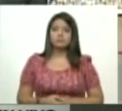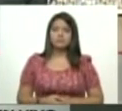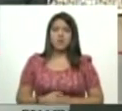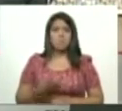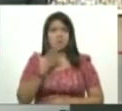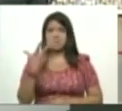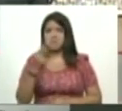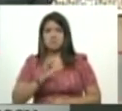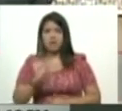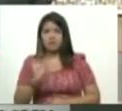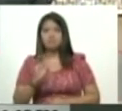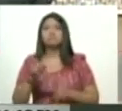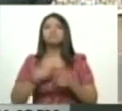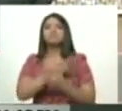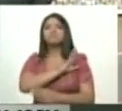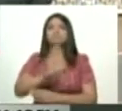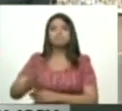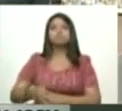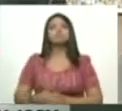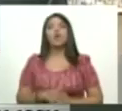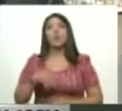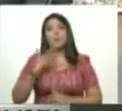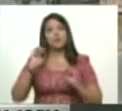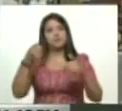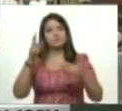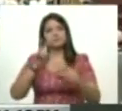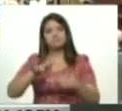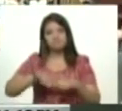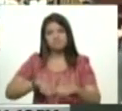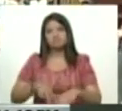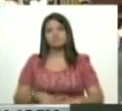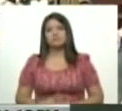Si no, que sea demandado por ello. Puede incorporar.